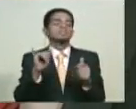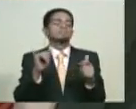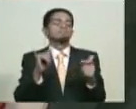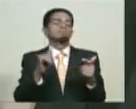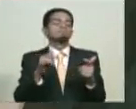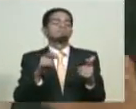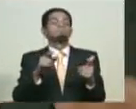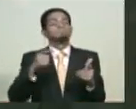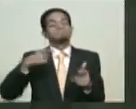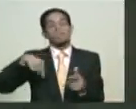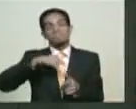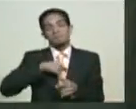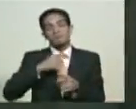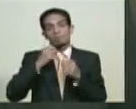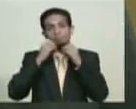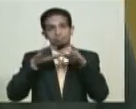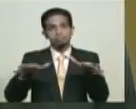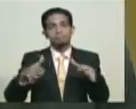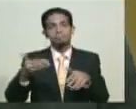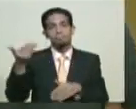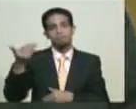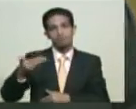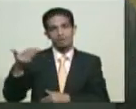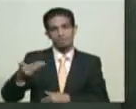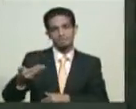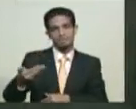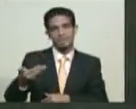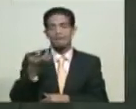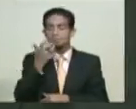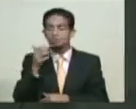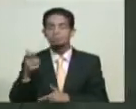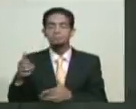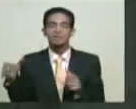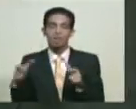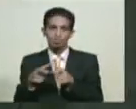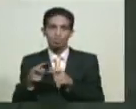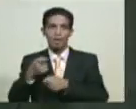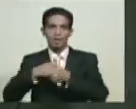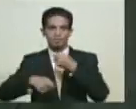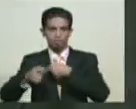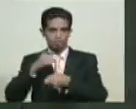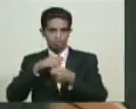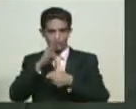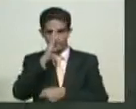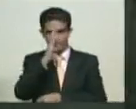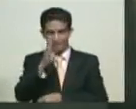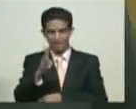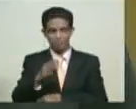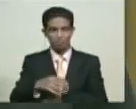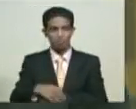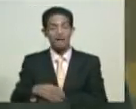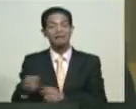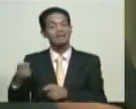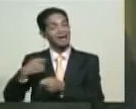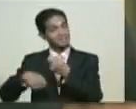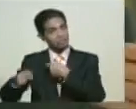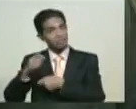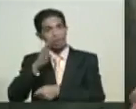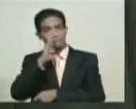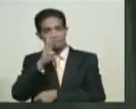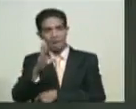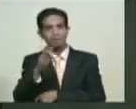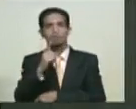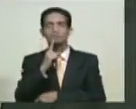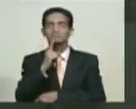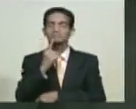destacar siempre la consecuencia por parte de la Asociación Bancaria, quien desde un momento manifestó el total apoyo y